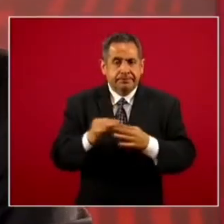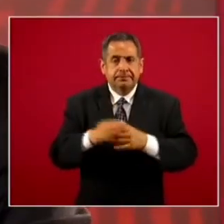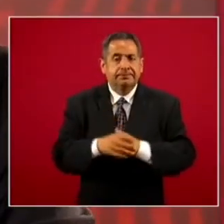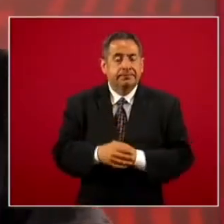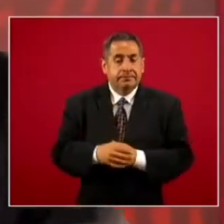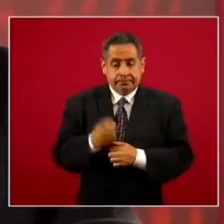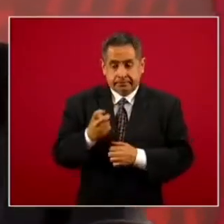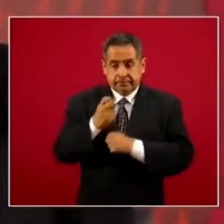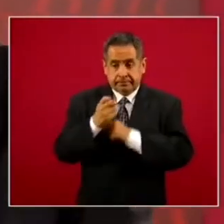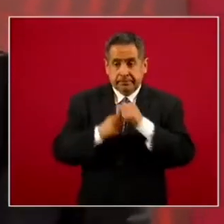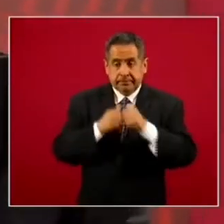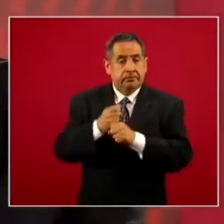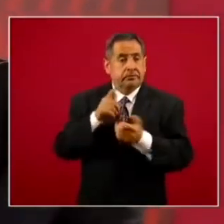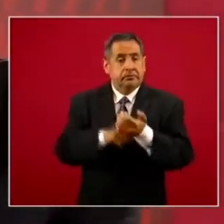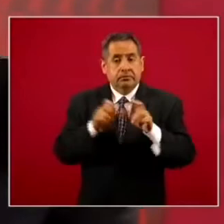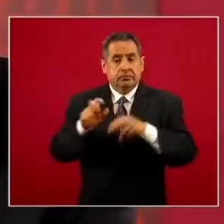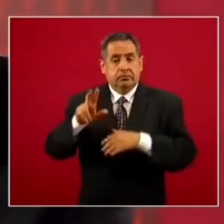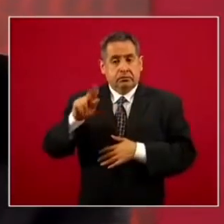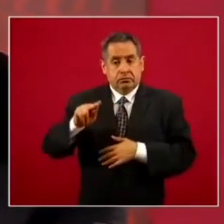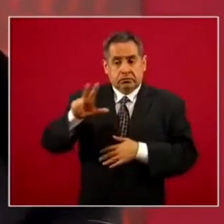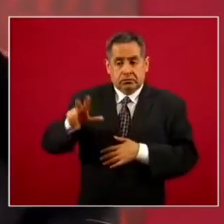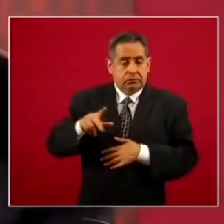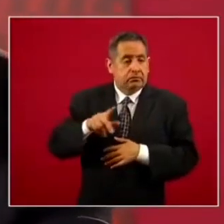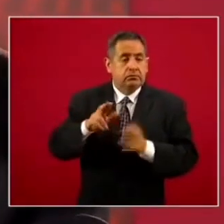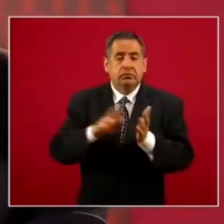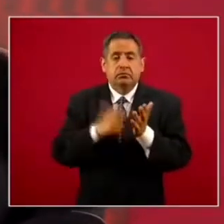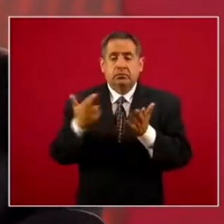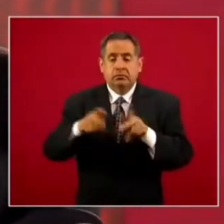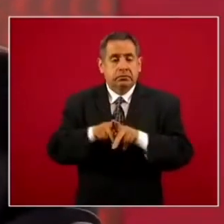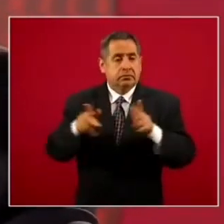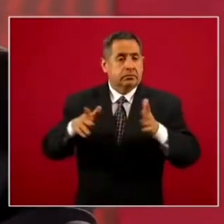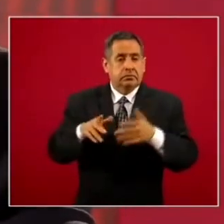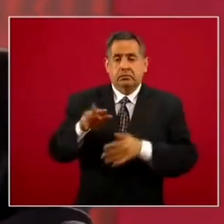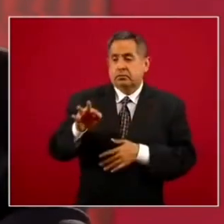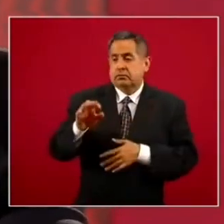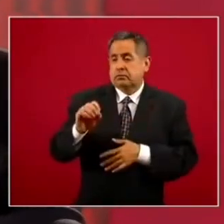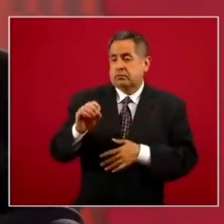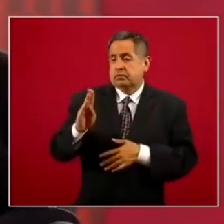en ese año, en el 88, la revista Forbes,